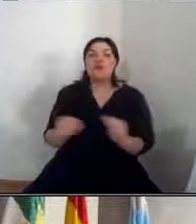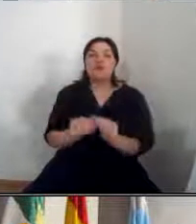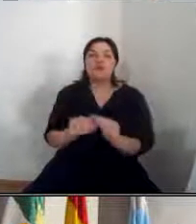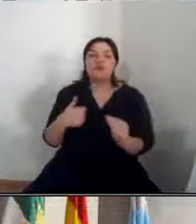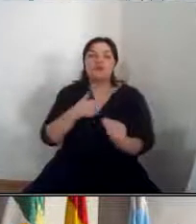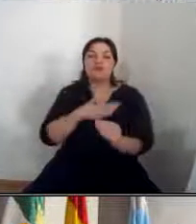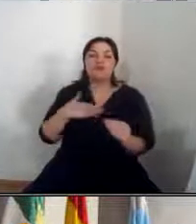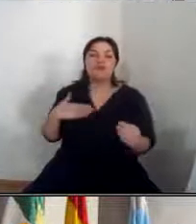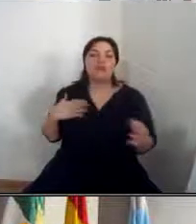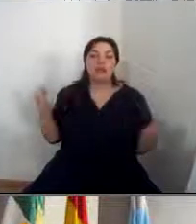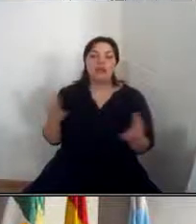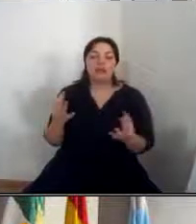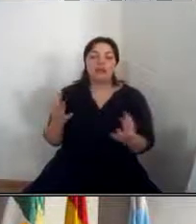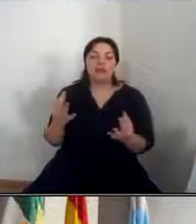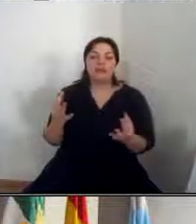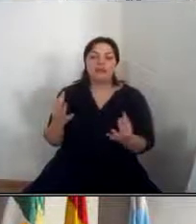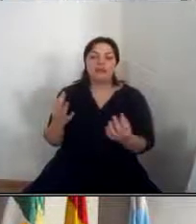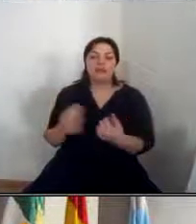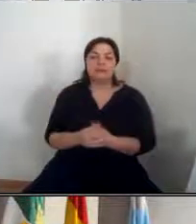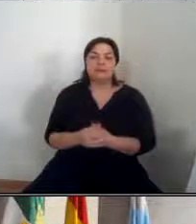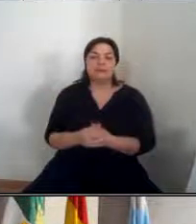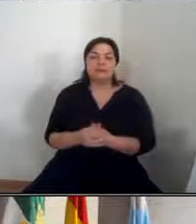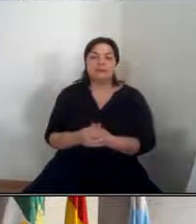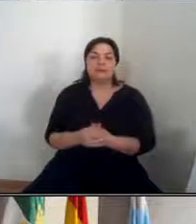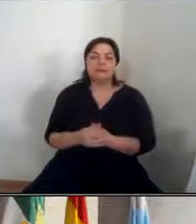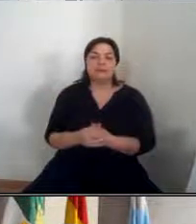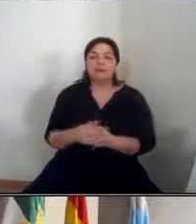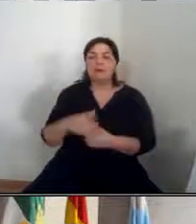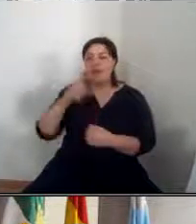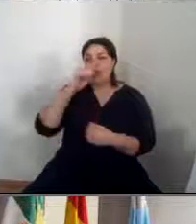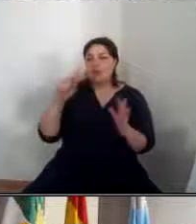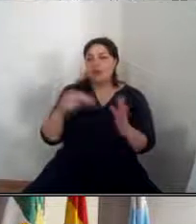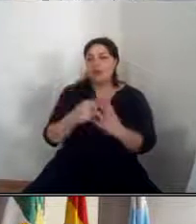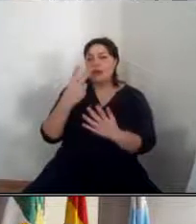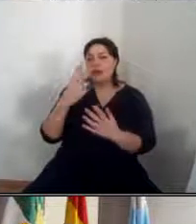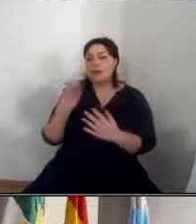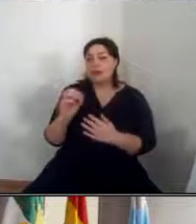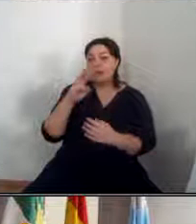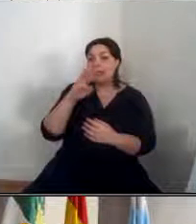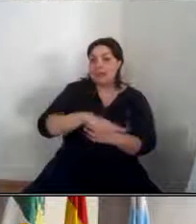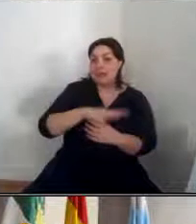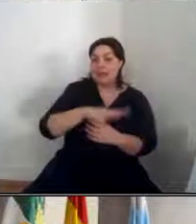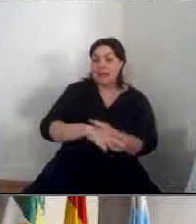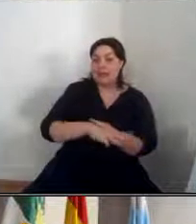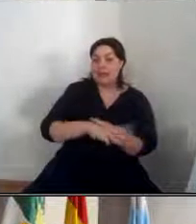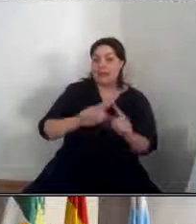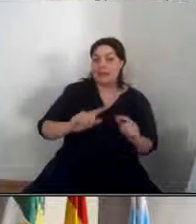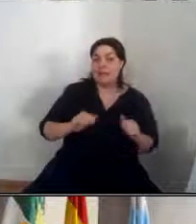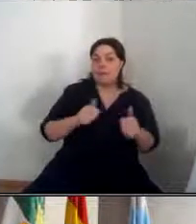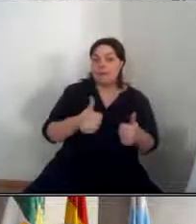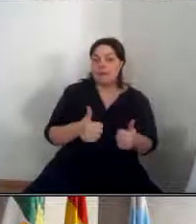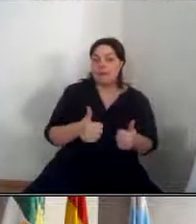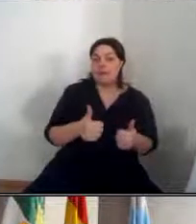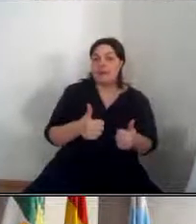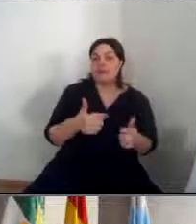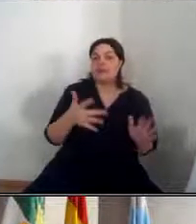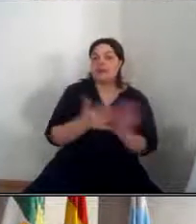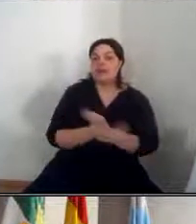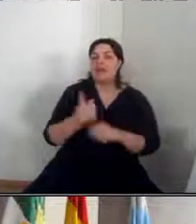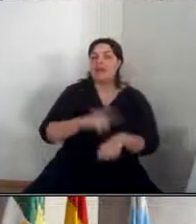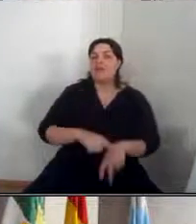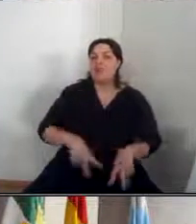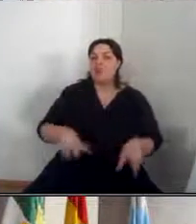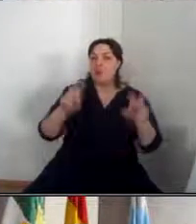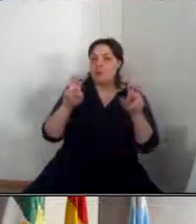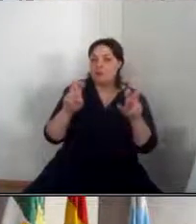simplemente quiero trasladar que el primer trimestre del año 2020 nos ha marcado un nuevo tiempo, nos